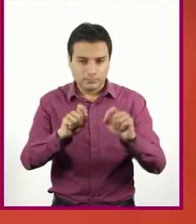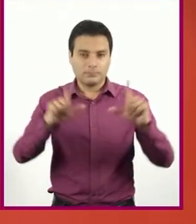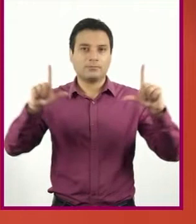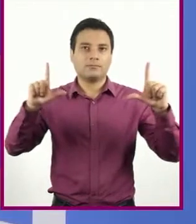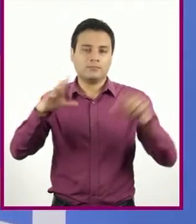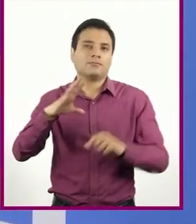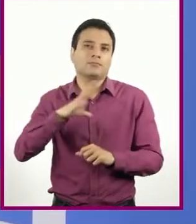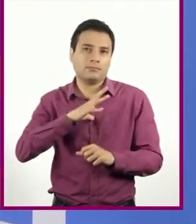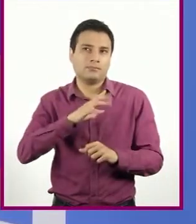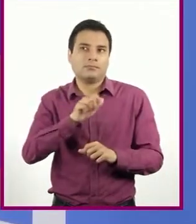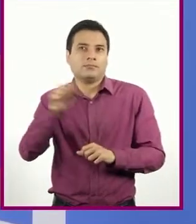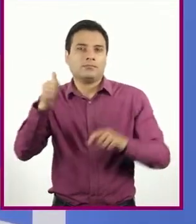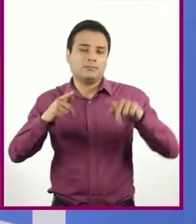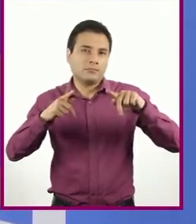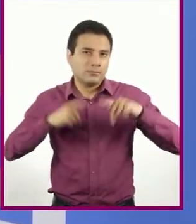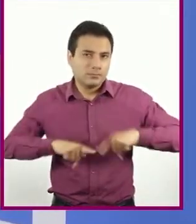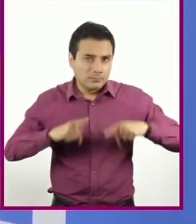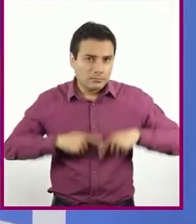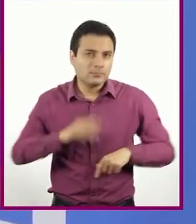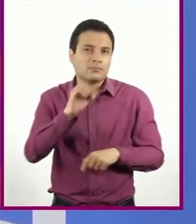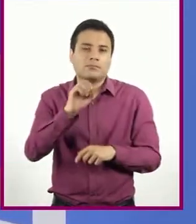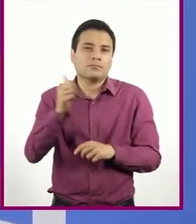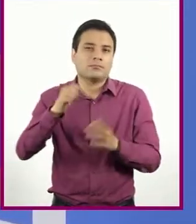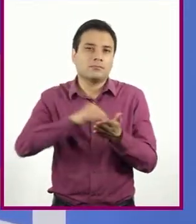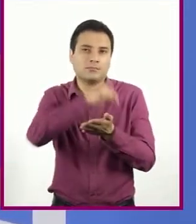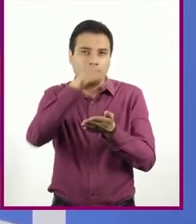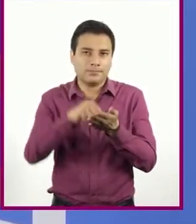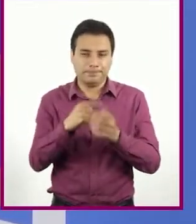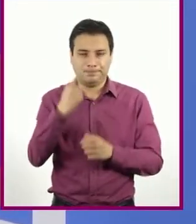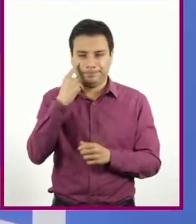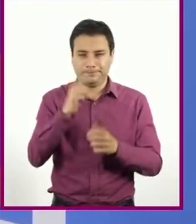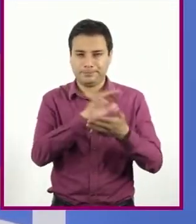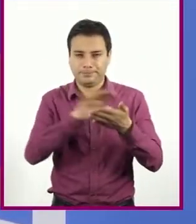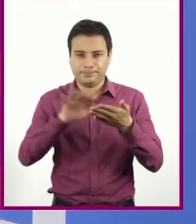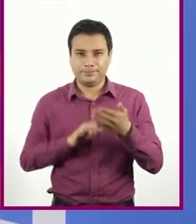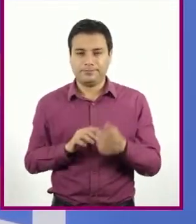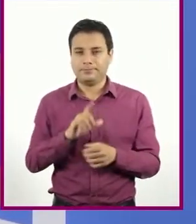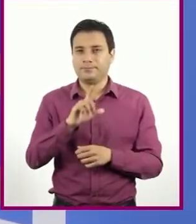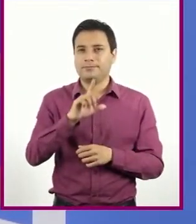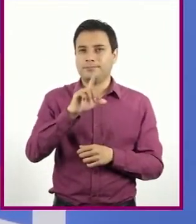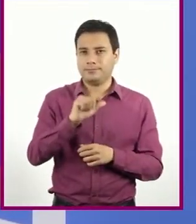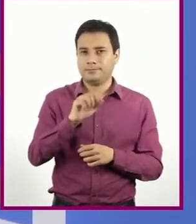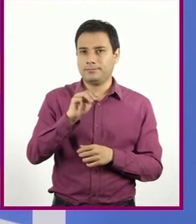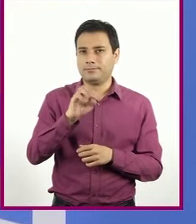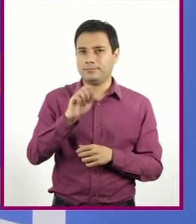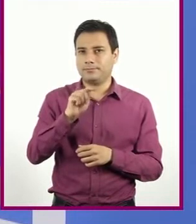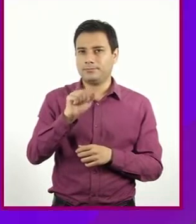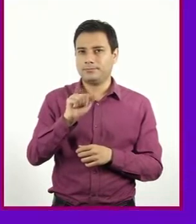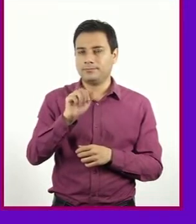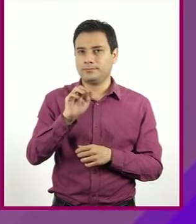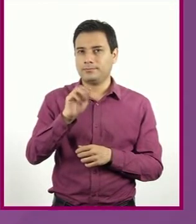nuevo personaje. ¿Qué les parece si leemos un fragmento del texto La Metamorfosis de Franz Kafka?